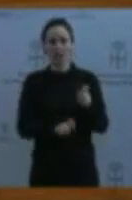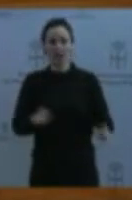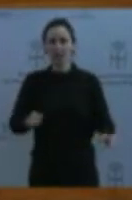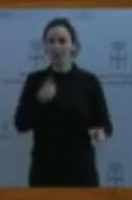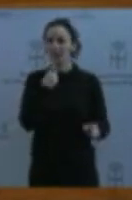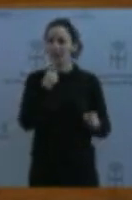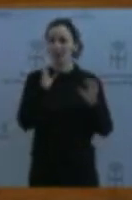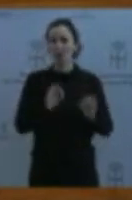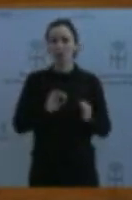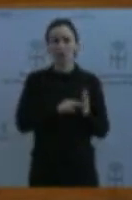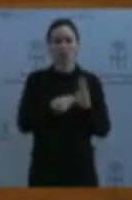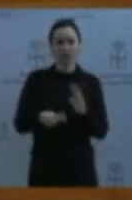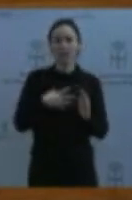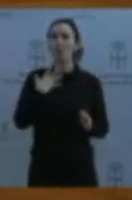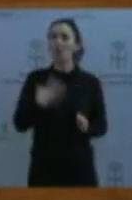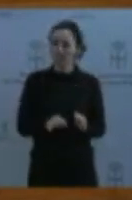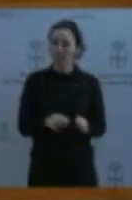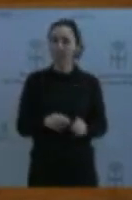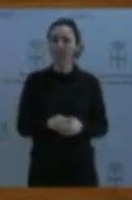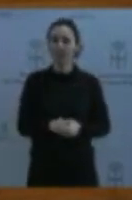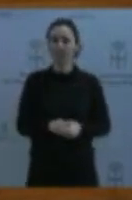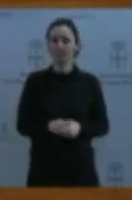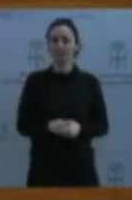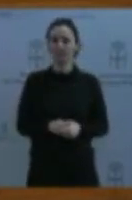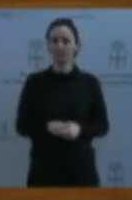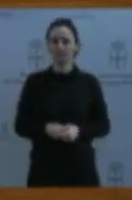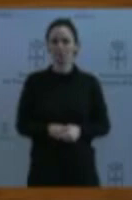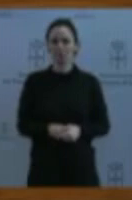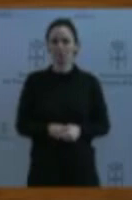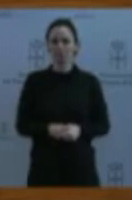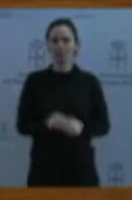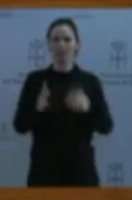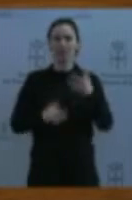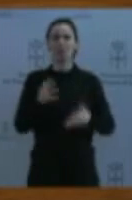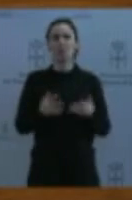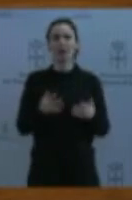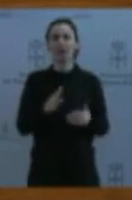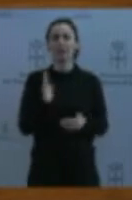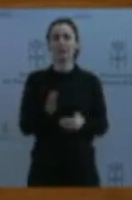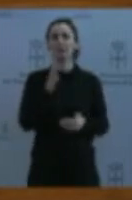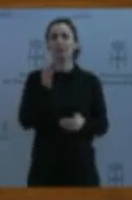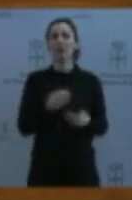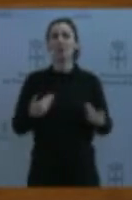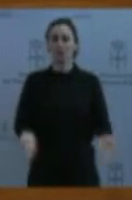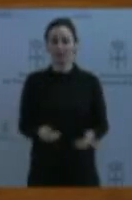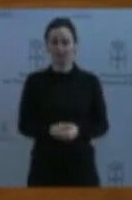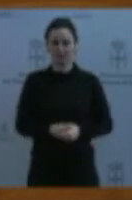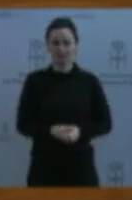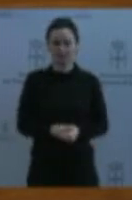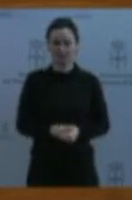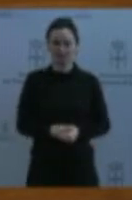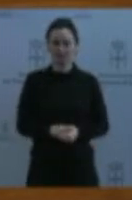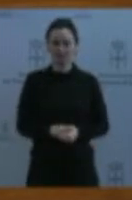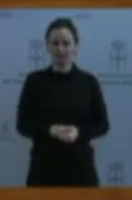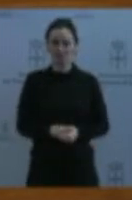saber y estimar cuál es el efecto real. Esto seguro lleva a que no solamente no